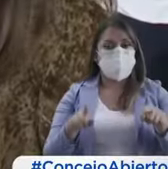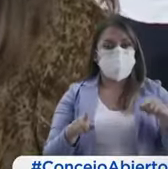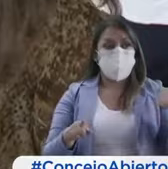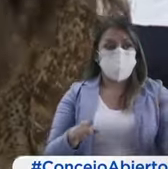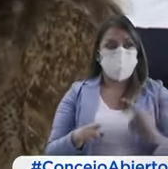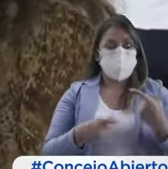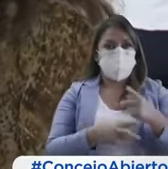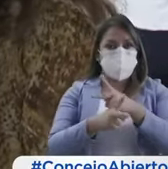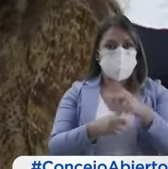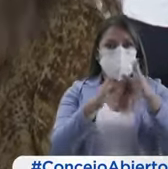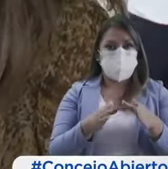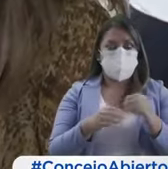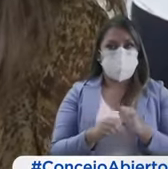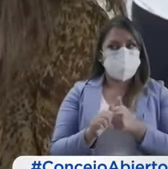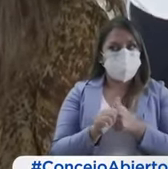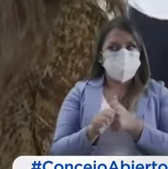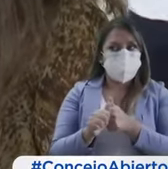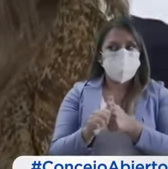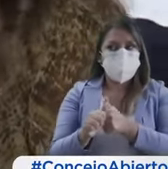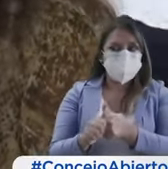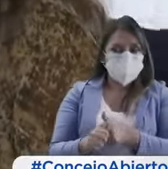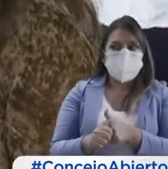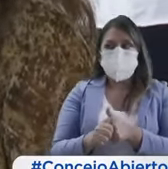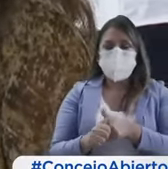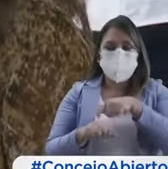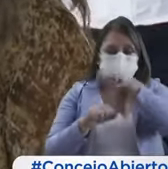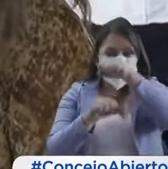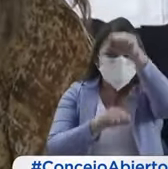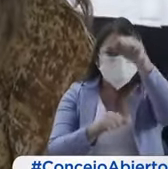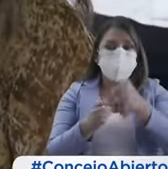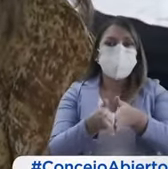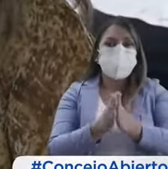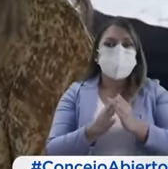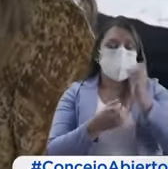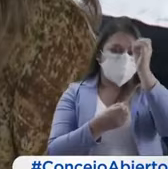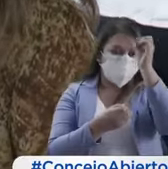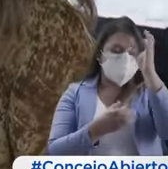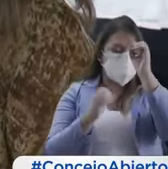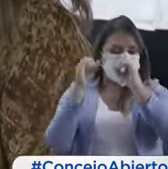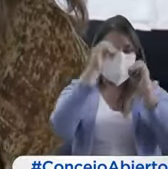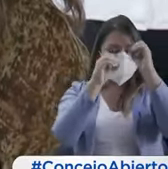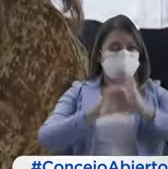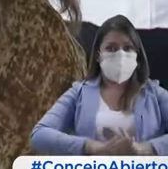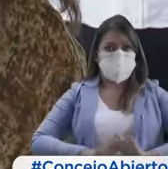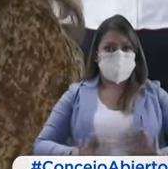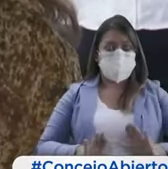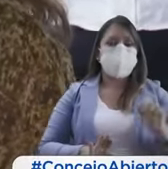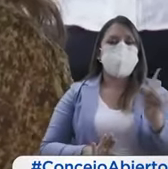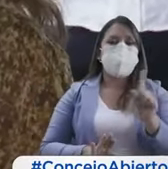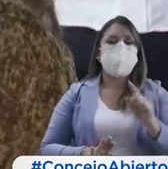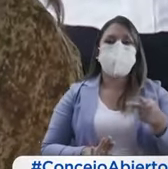fiscalización de un concejal no consiste solamente en pedir informes y hacer observaciones, sino en juzgar los